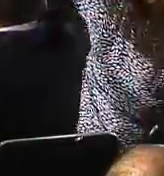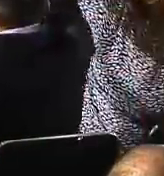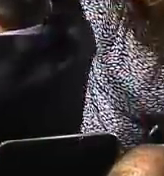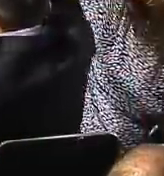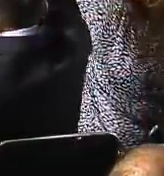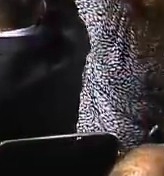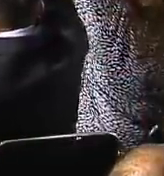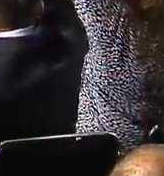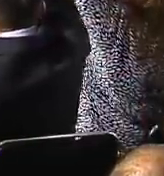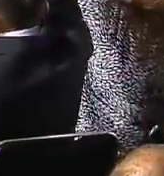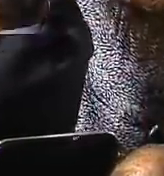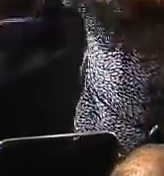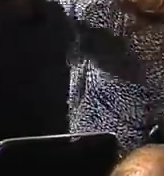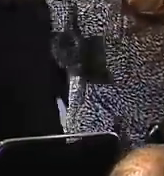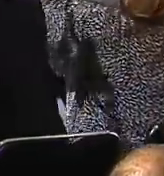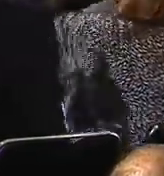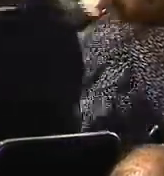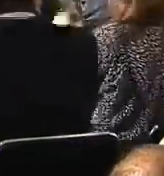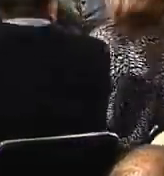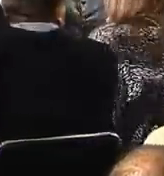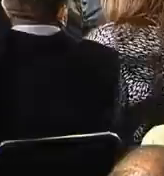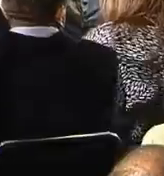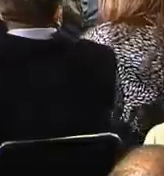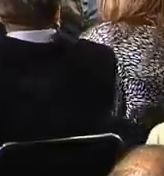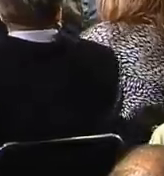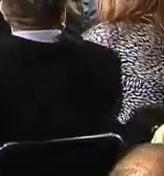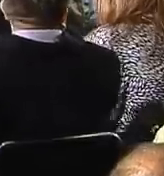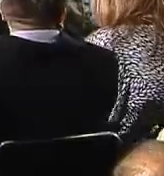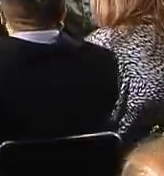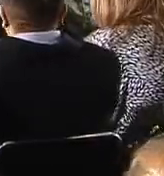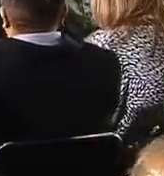un compañero, y de atrás, a ver tú.